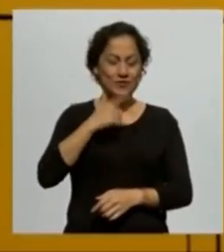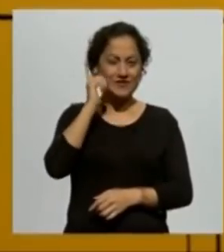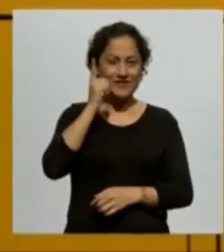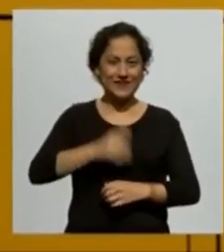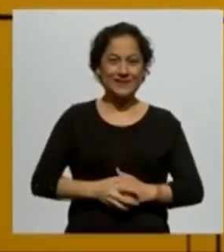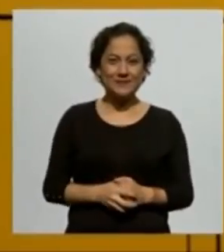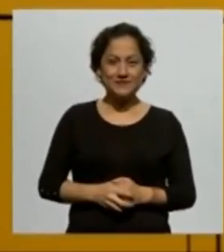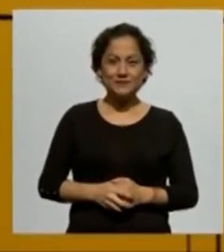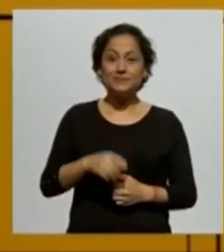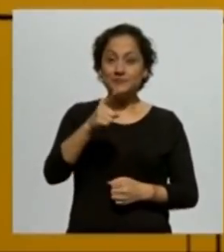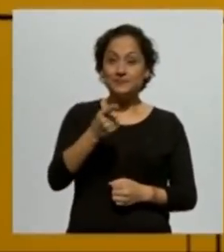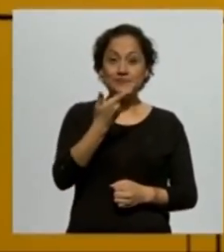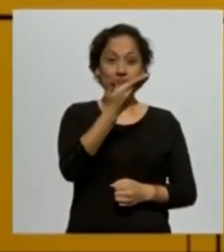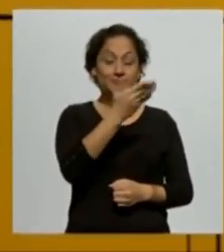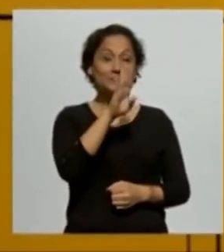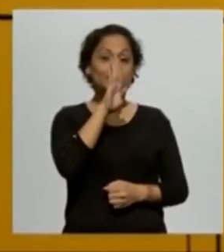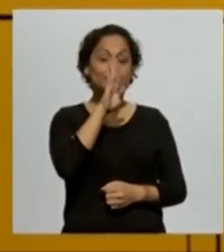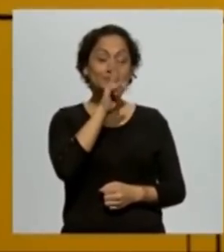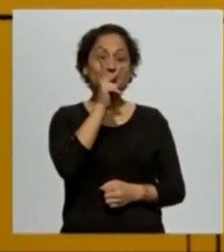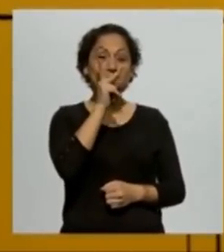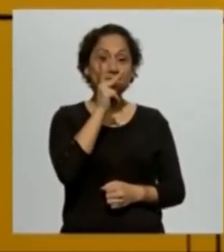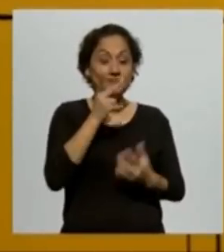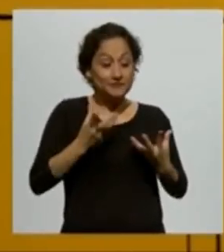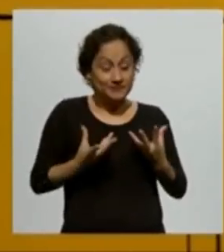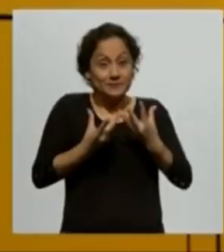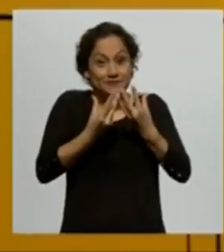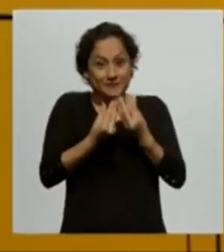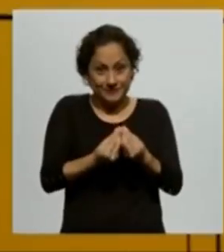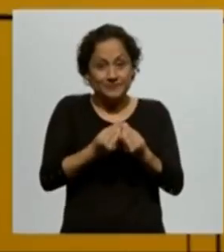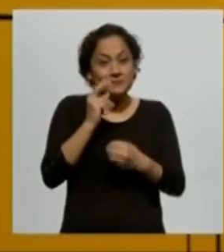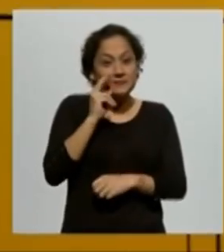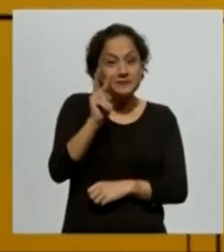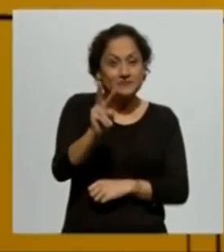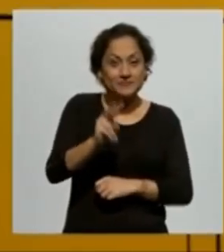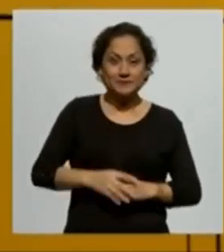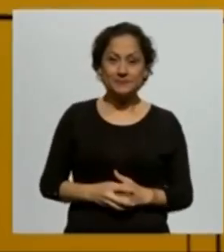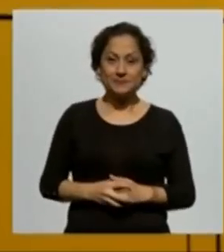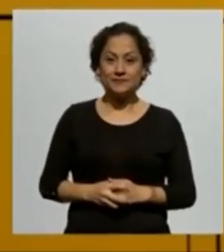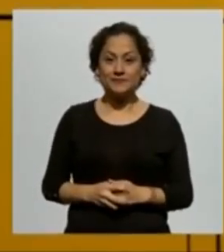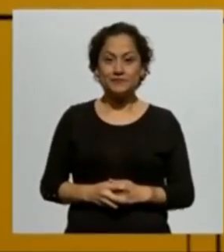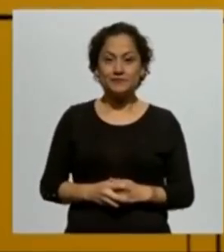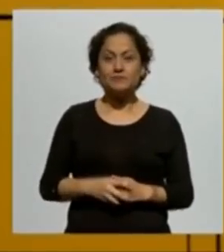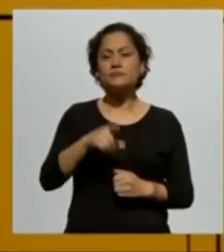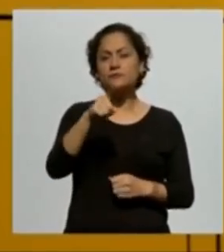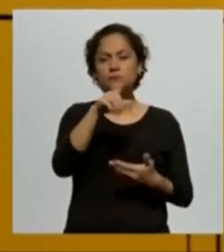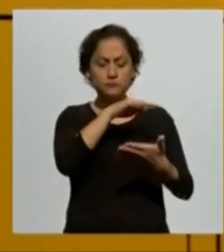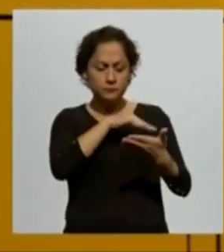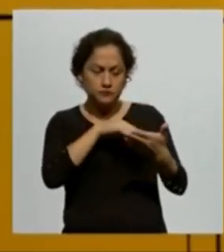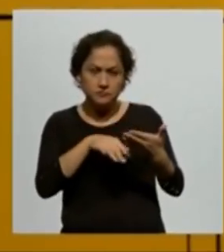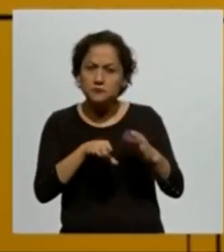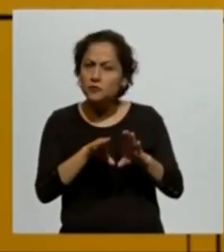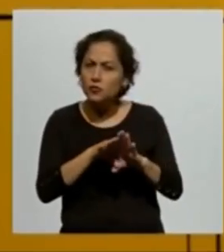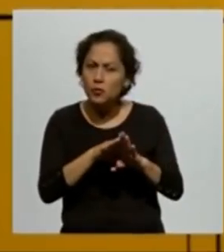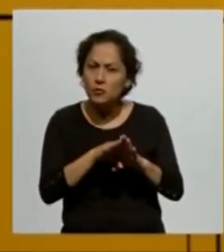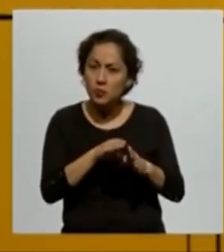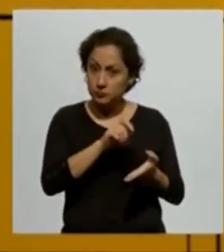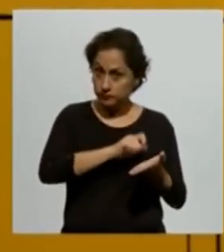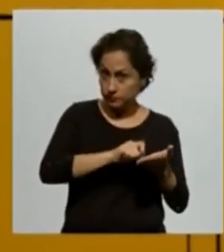adulto, papá, mamá o a quien esté contigo para que te acompañe a ver. ¿Qué tal andas en lectura? ¿Y en